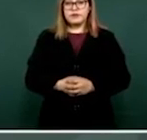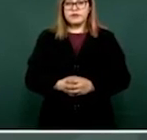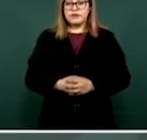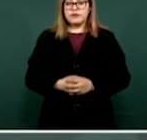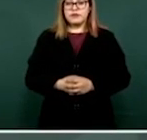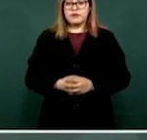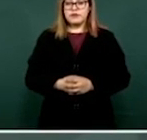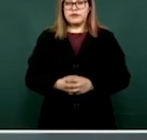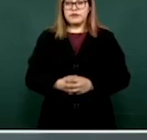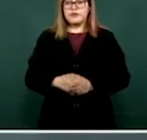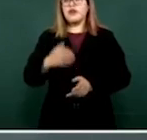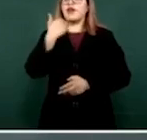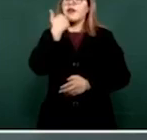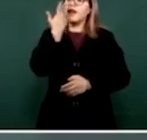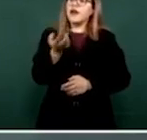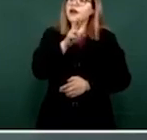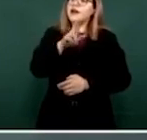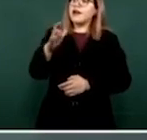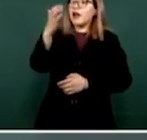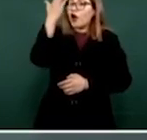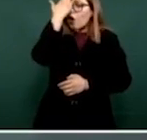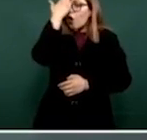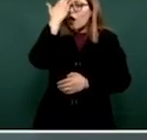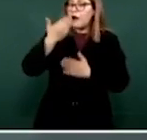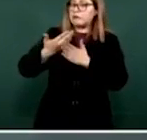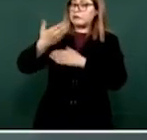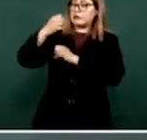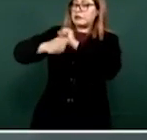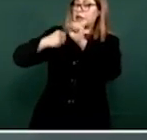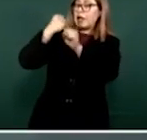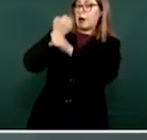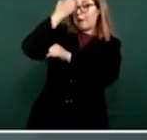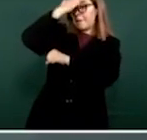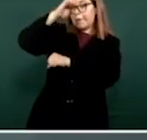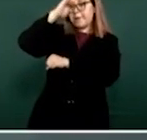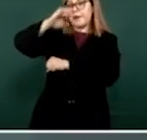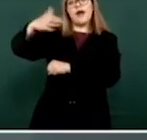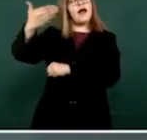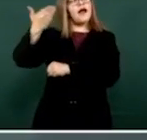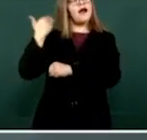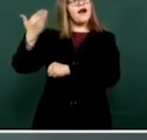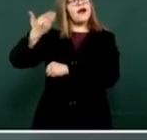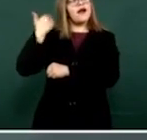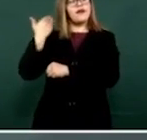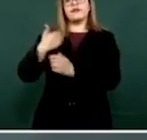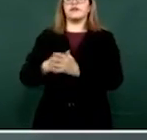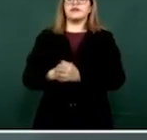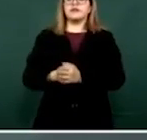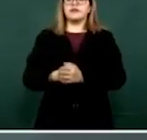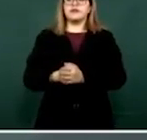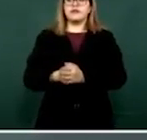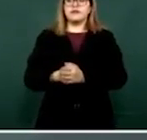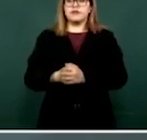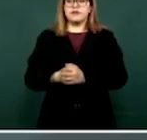se reconozca la antigüedad de los maestros,